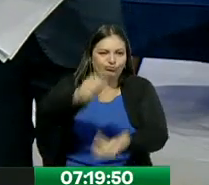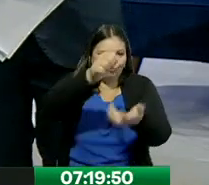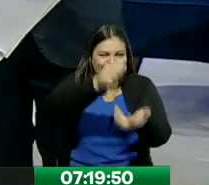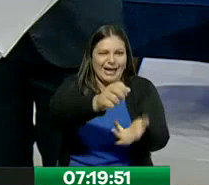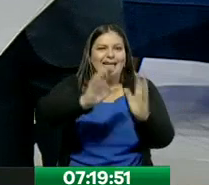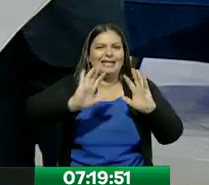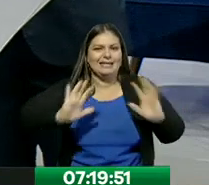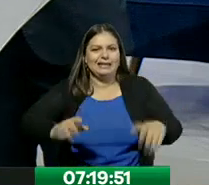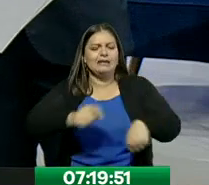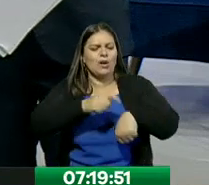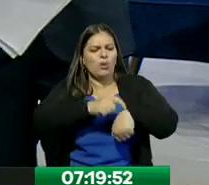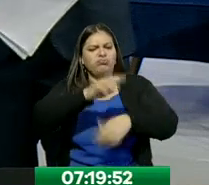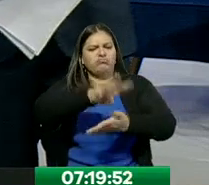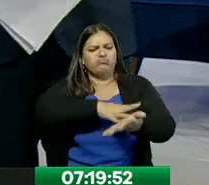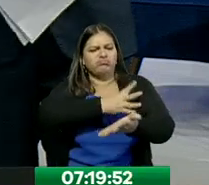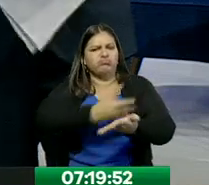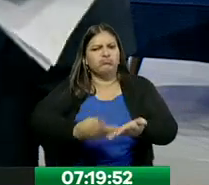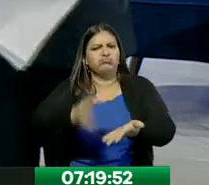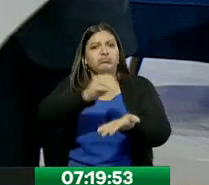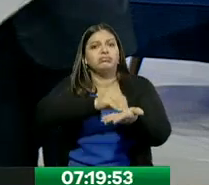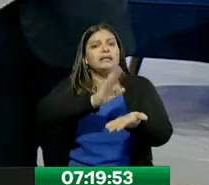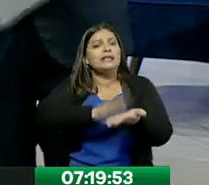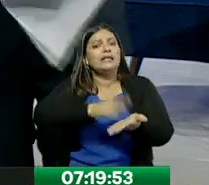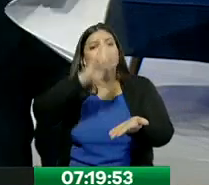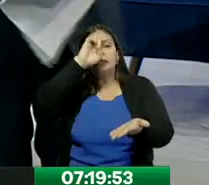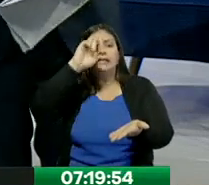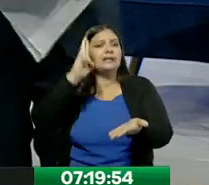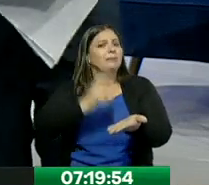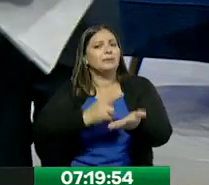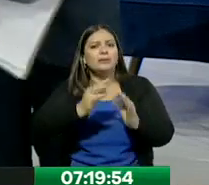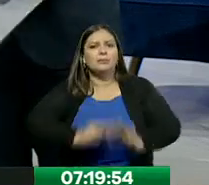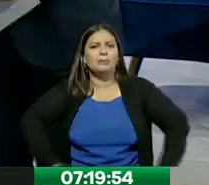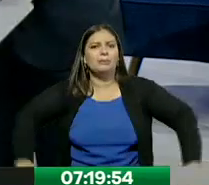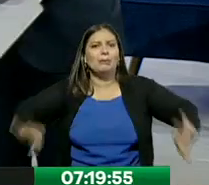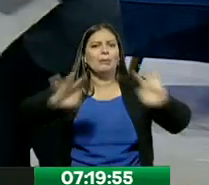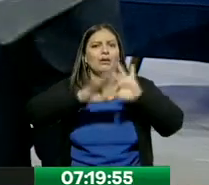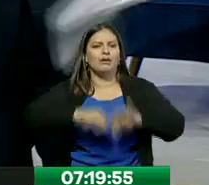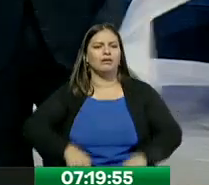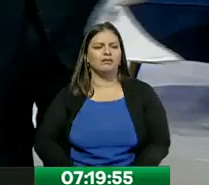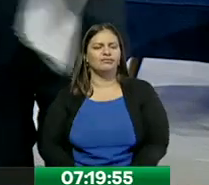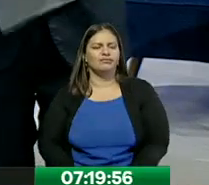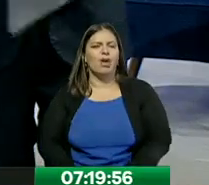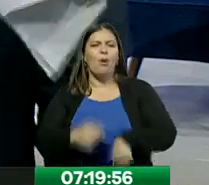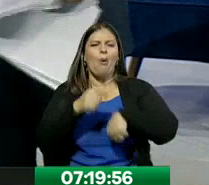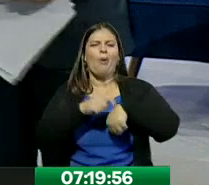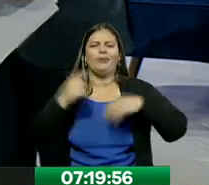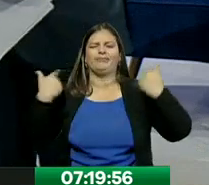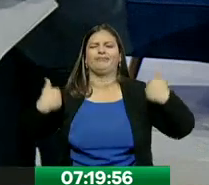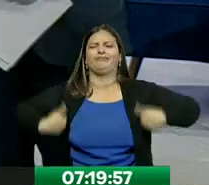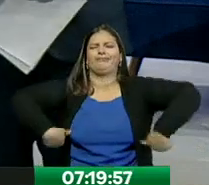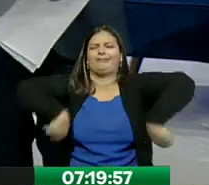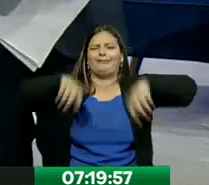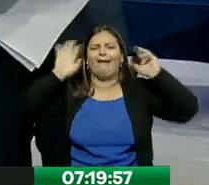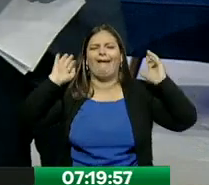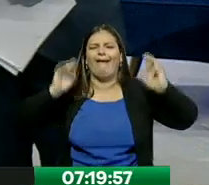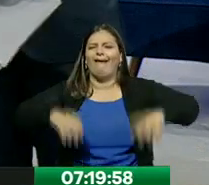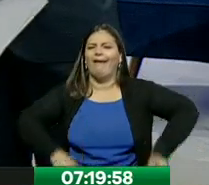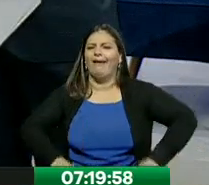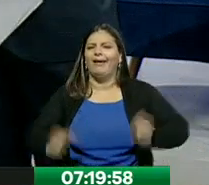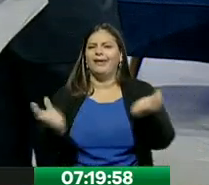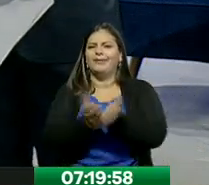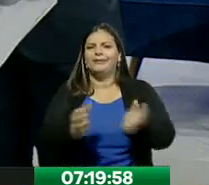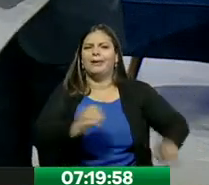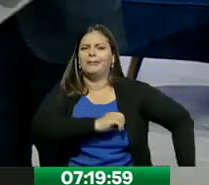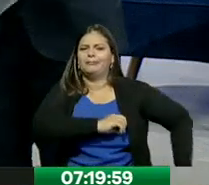de tantos problemas. Claro que sí, no les importa, ¿no? Ay, vamos, lancemos a la hora que sea, como sea. ¿Y sabes qué? Son los que primeros